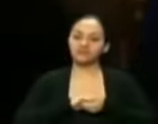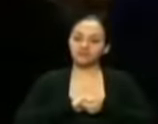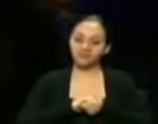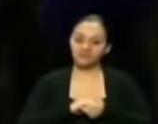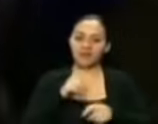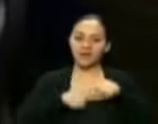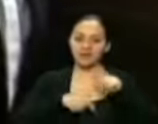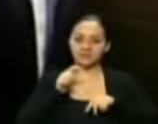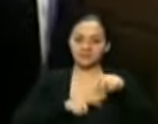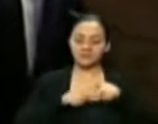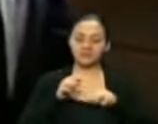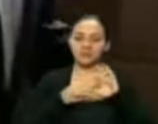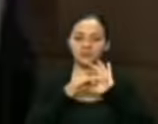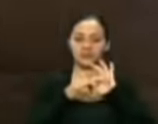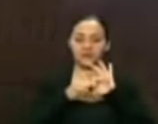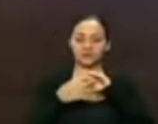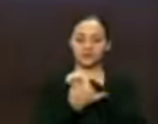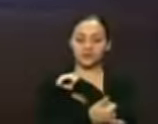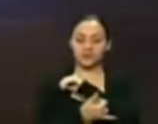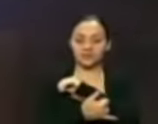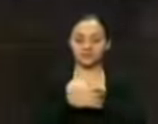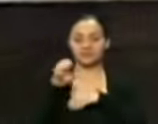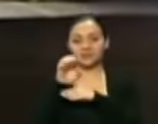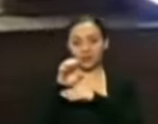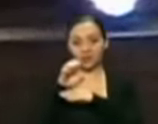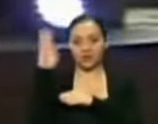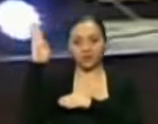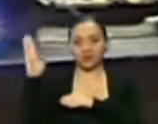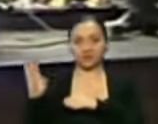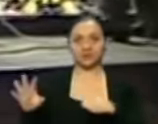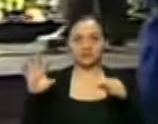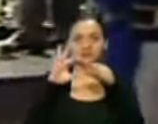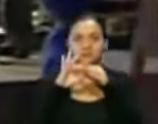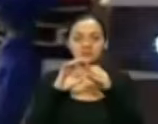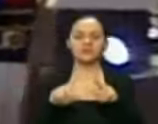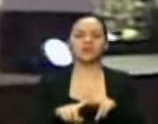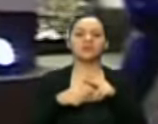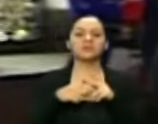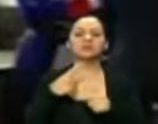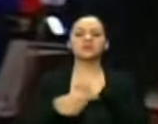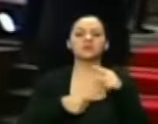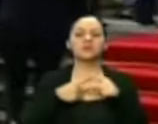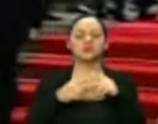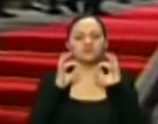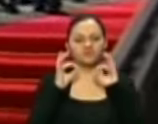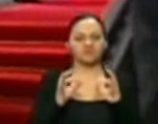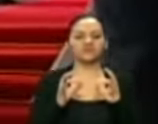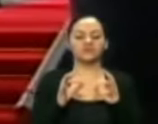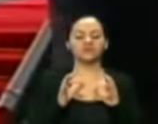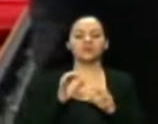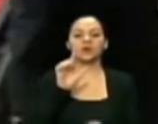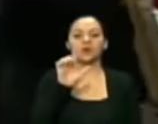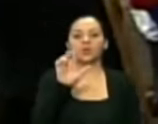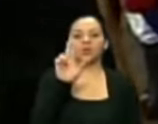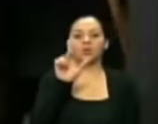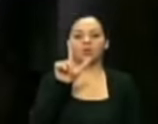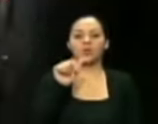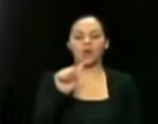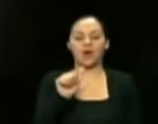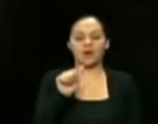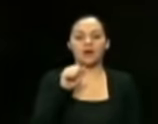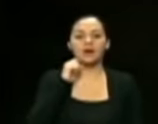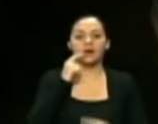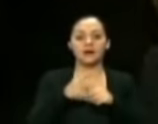y de cooperación binacional que unen a Ecuador y Brasil iniciaron con fuerza desde la llegada a Brasil al poder